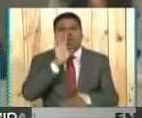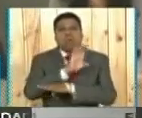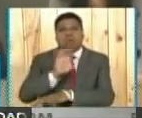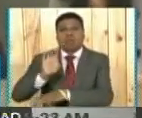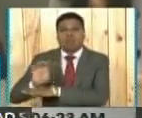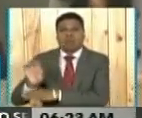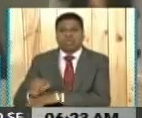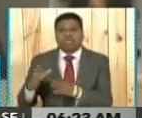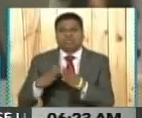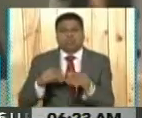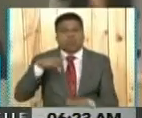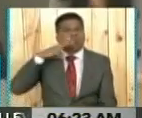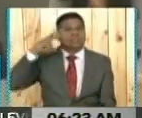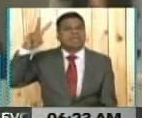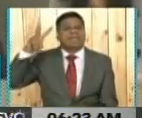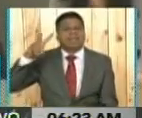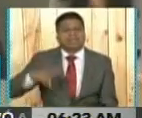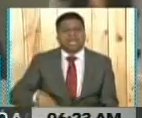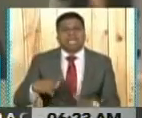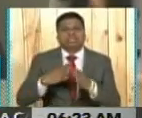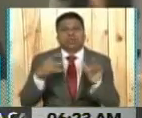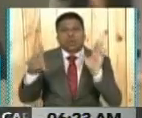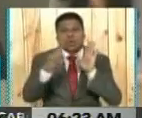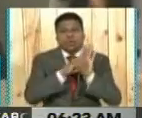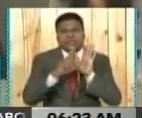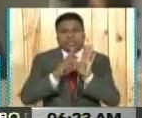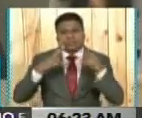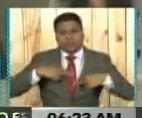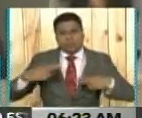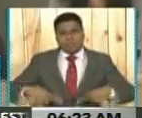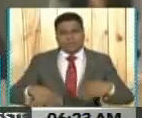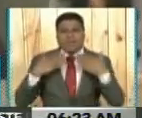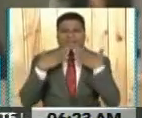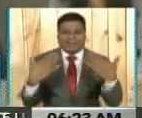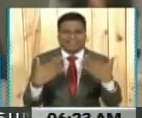garantiza verdaderamente los derechos humanos. Muchas gracias.